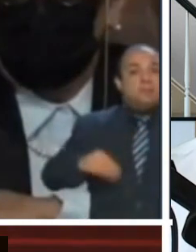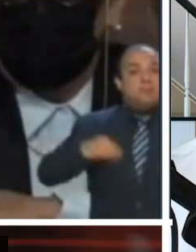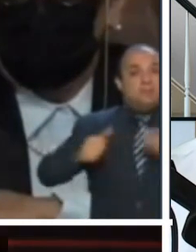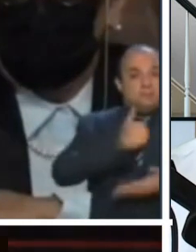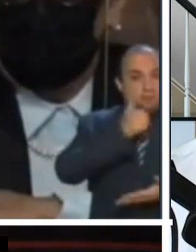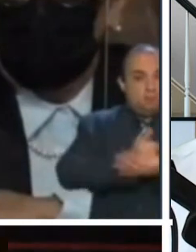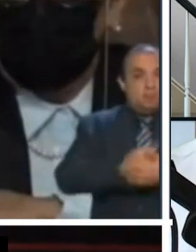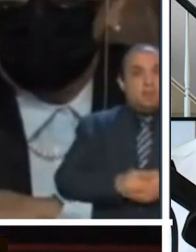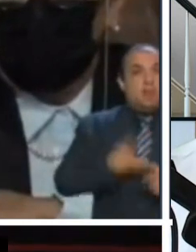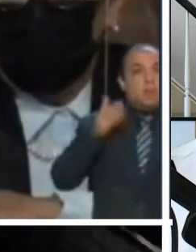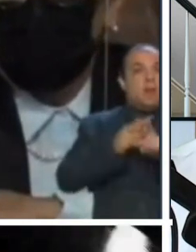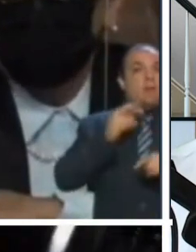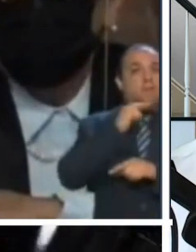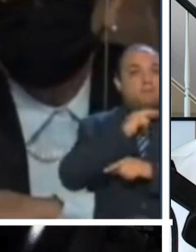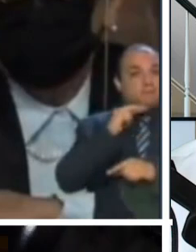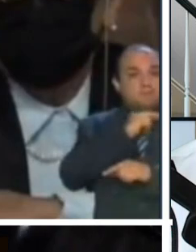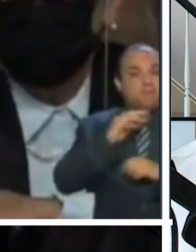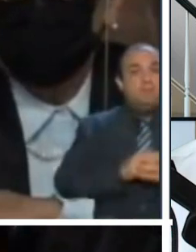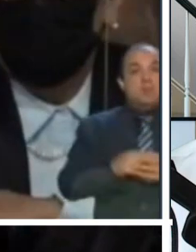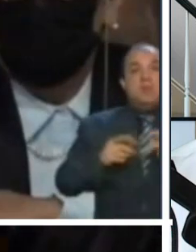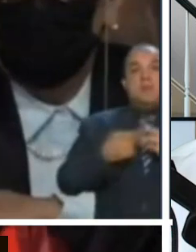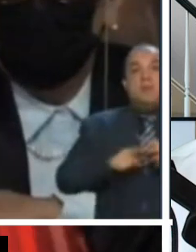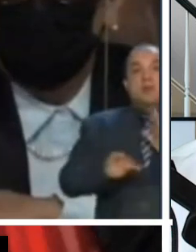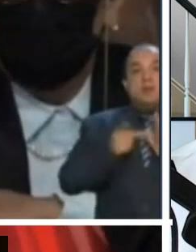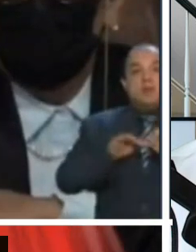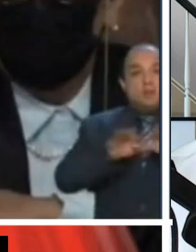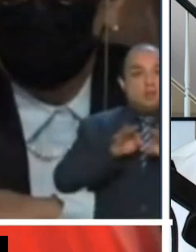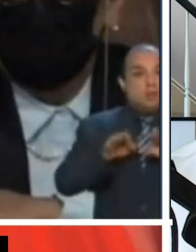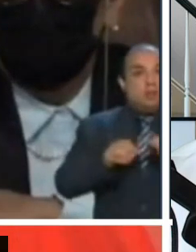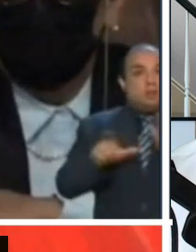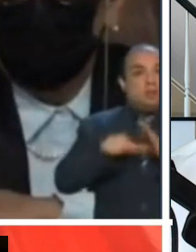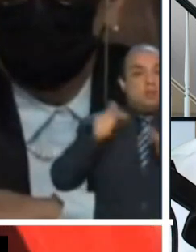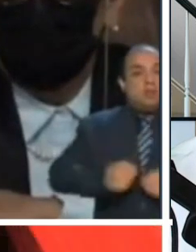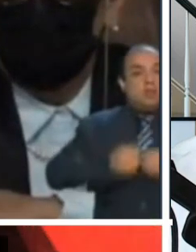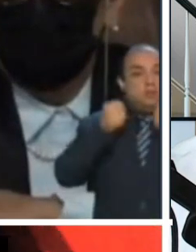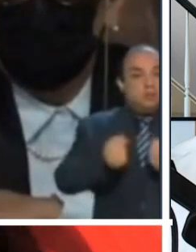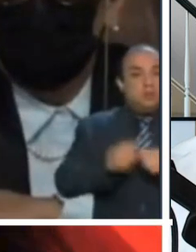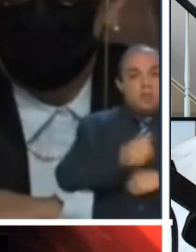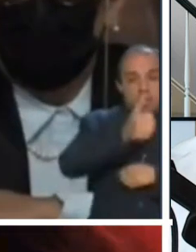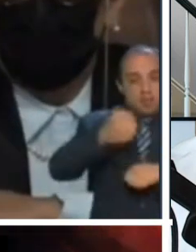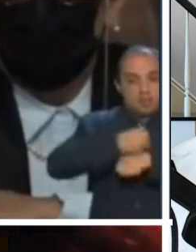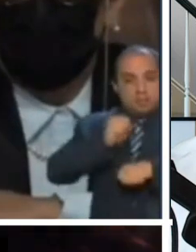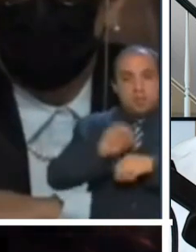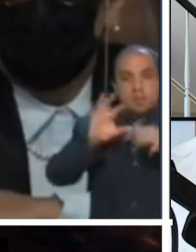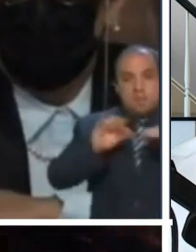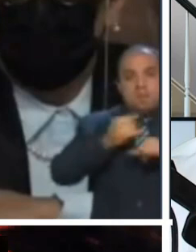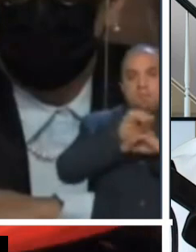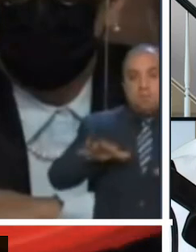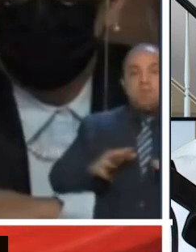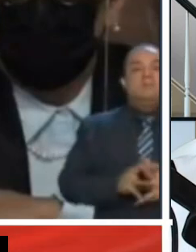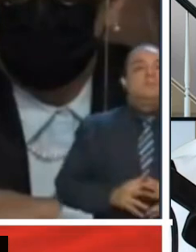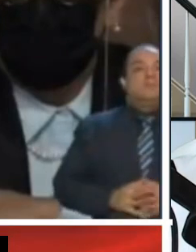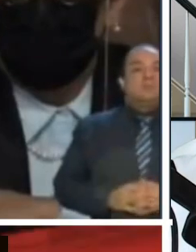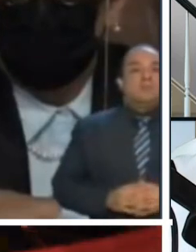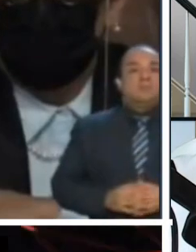ciudad para que lo más pronto posible se reinicie la operación de forma segura. Cada semana estaremos informando.